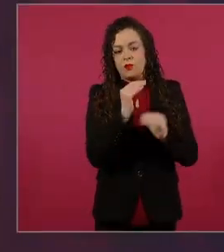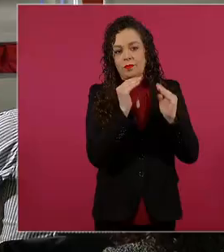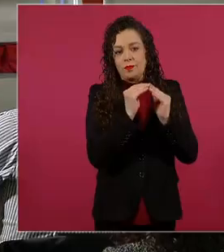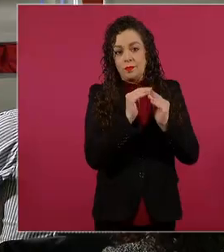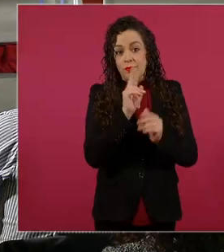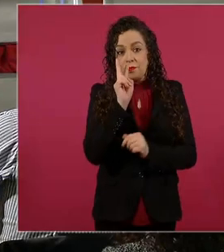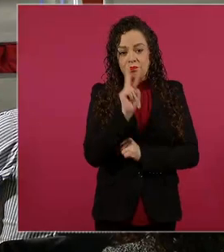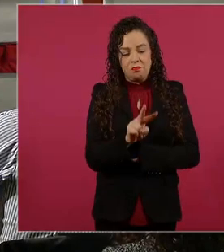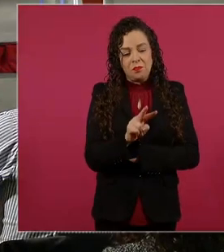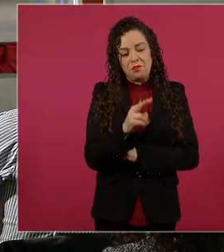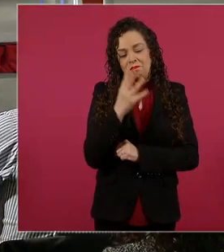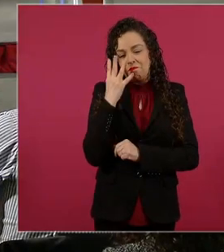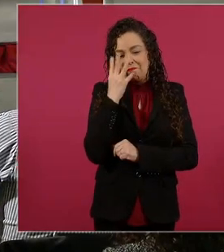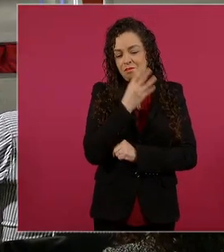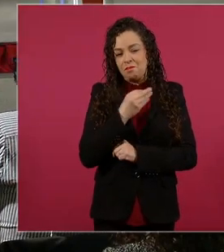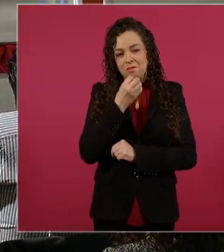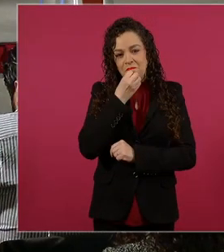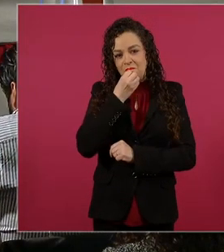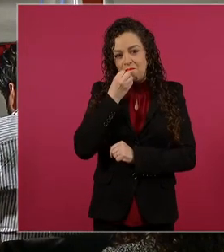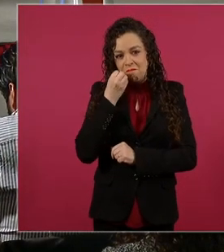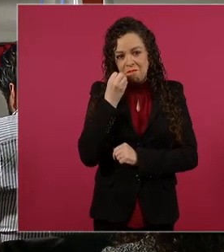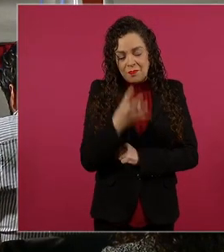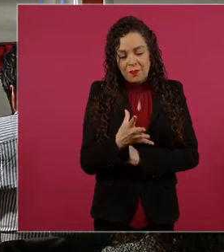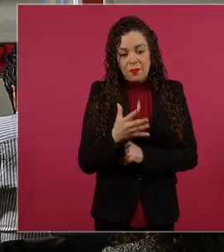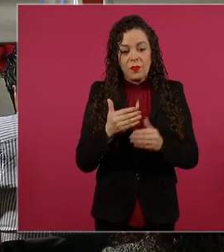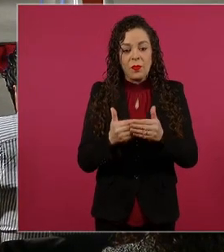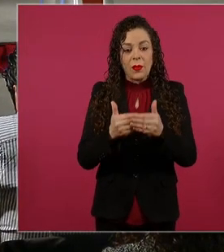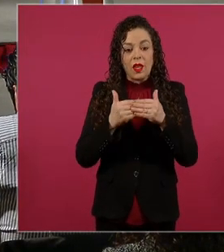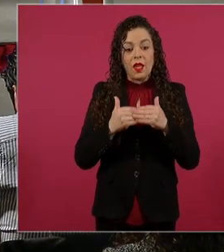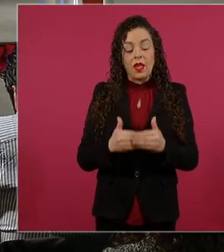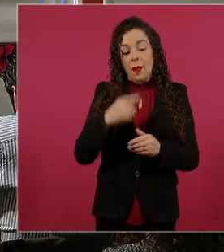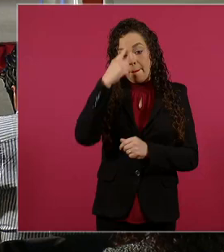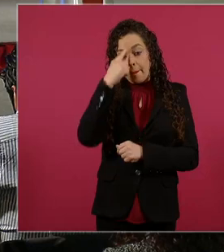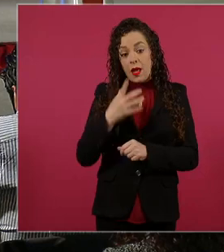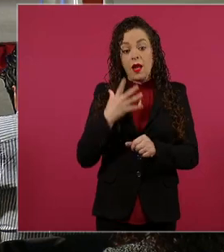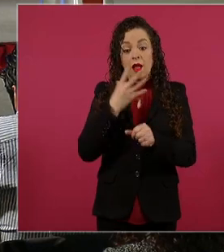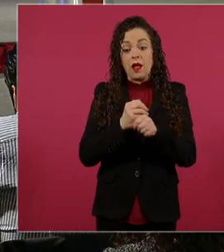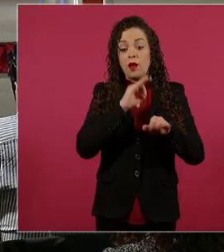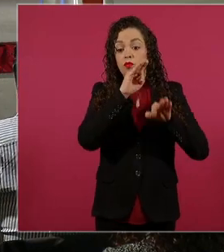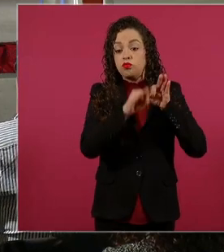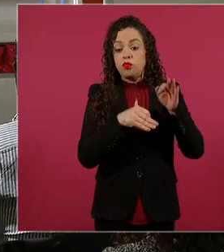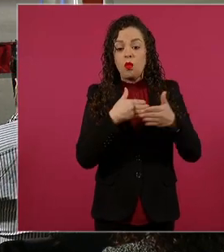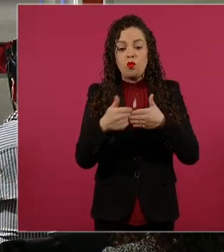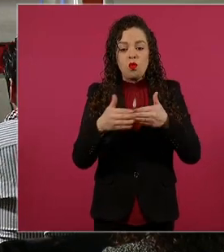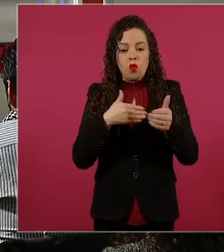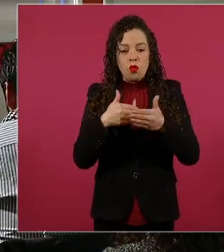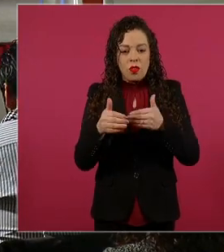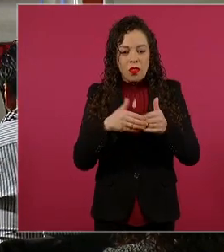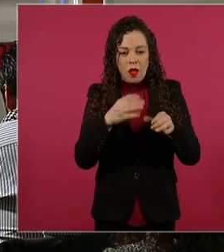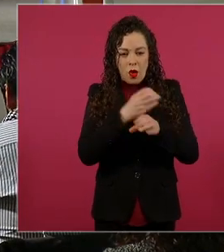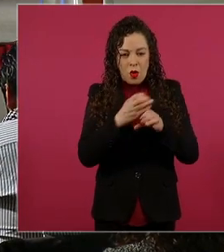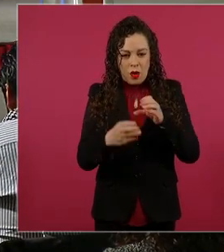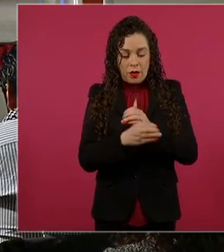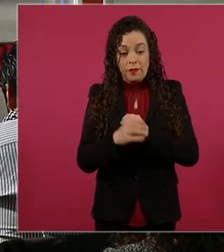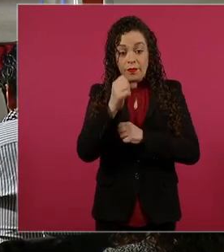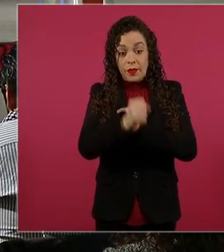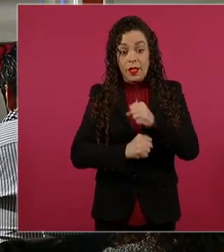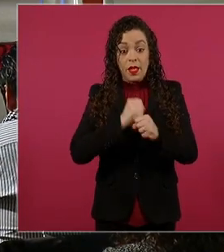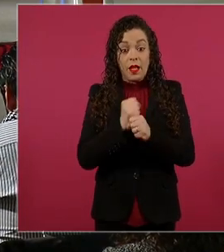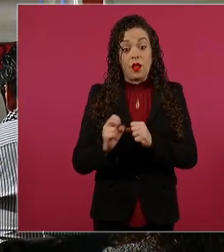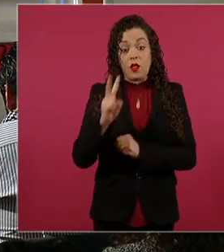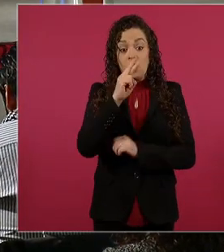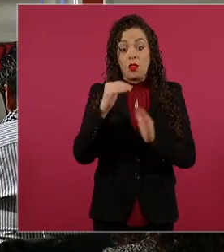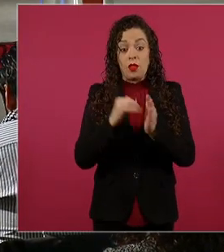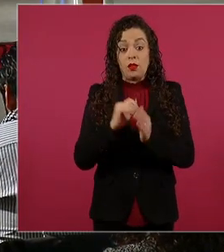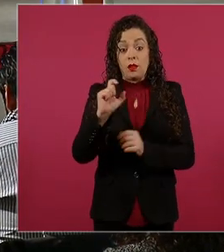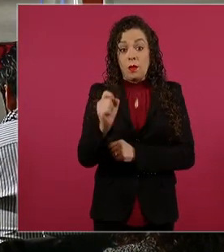bonitos. En esta vertiente de mejoramiento, pues para 2024 ya están entregados